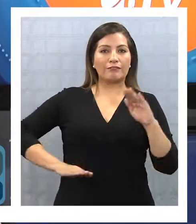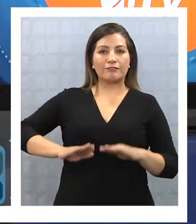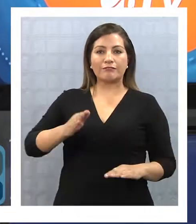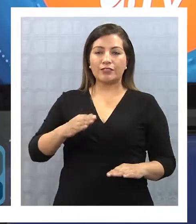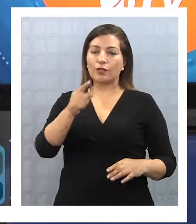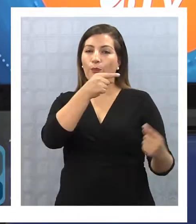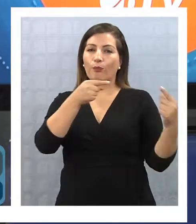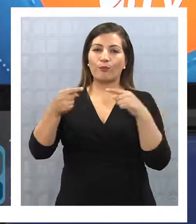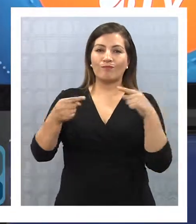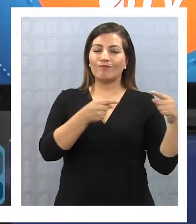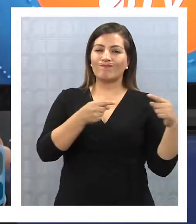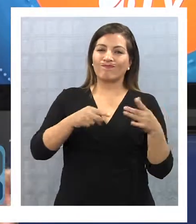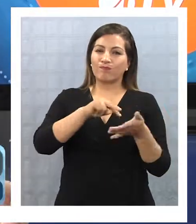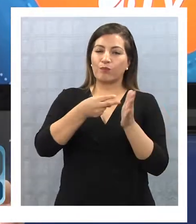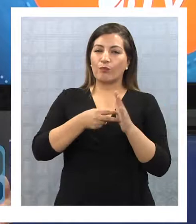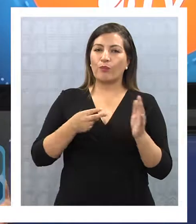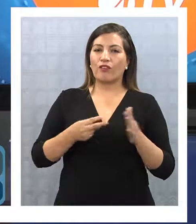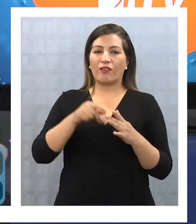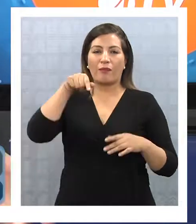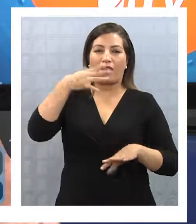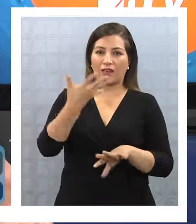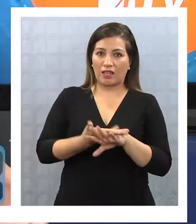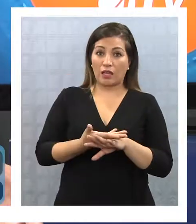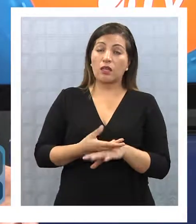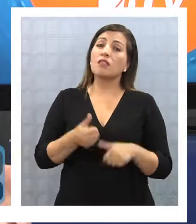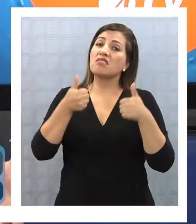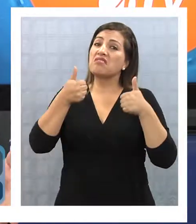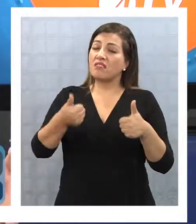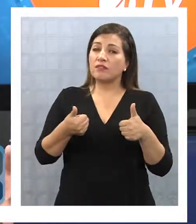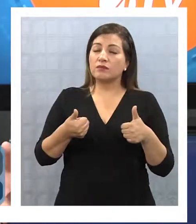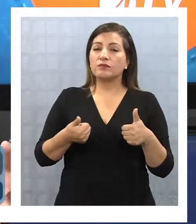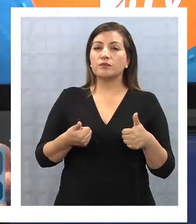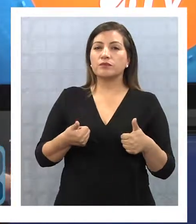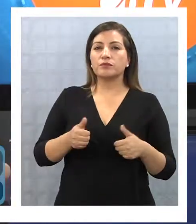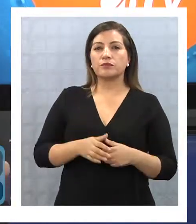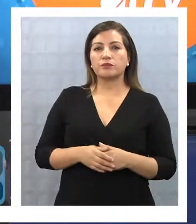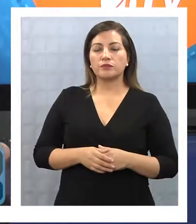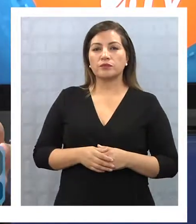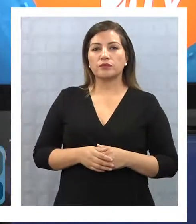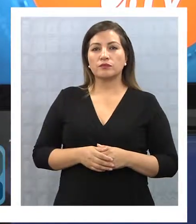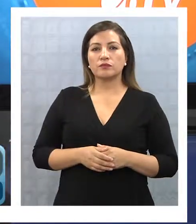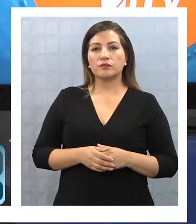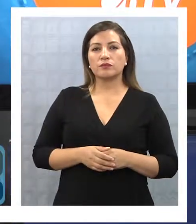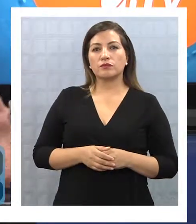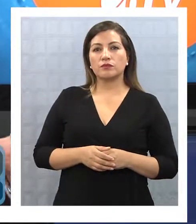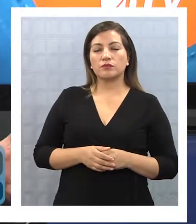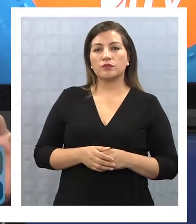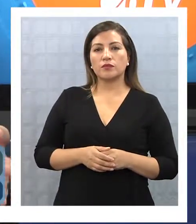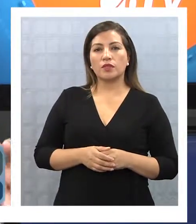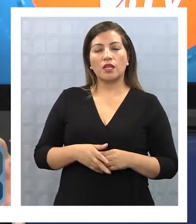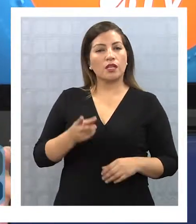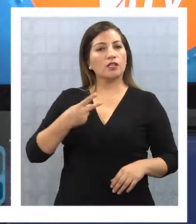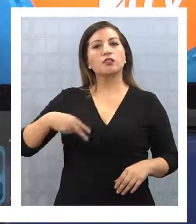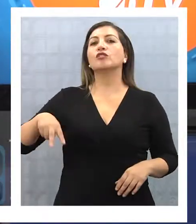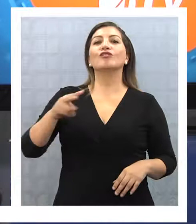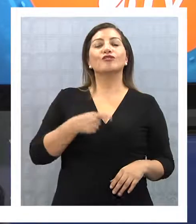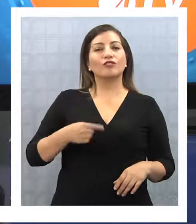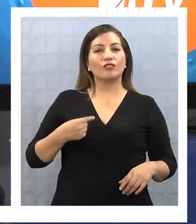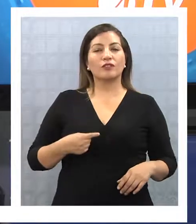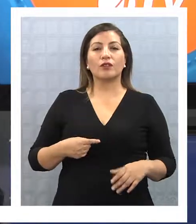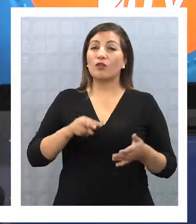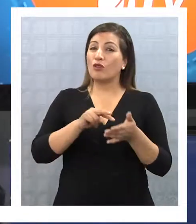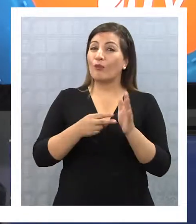estos conflictos que muchas veces nos llevan a la contingencia y que está bien que así sea, si uno puede despojar un poco de la